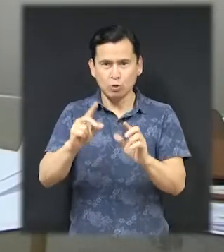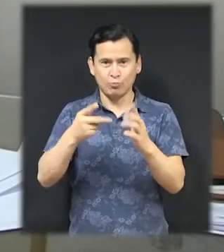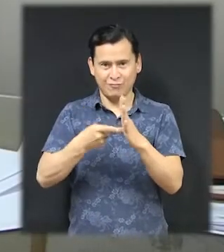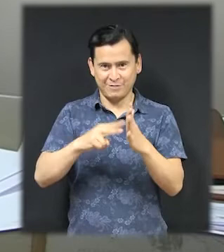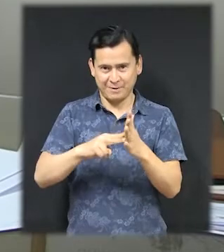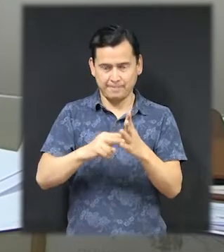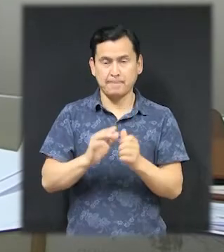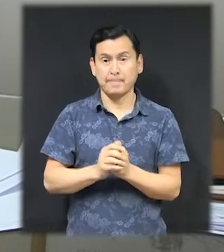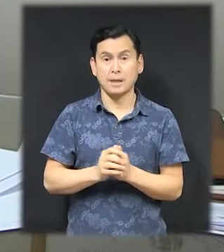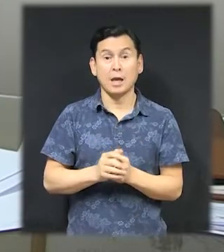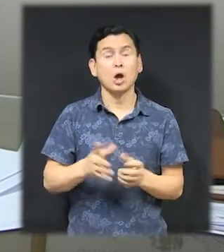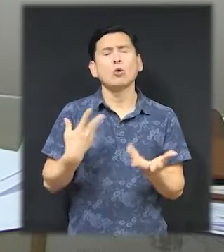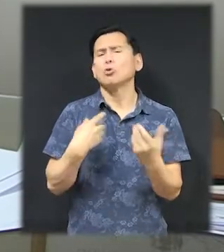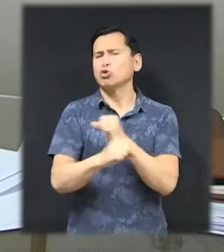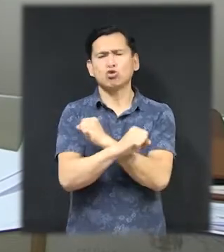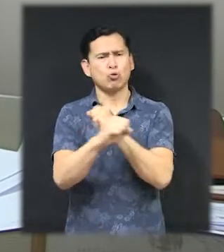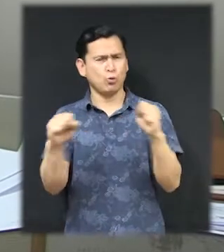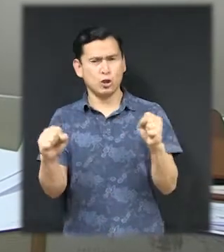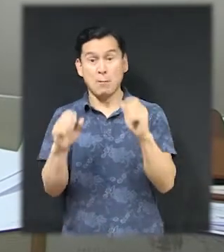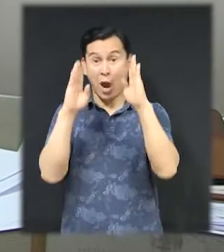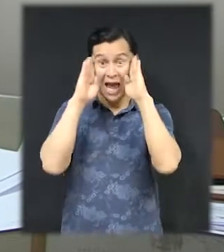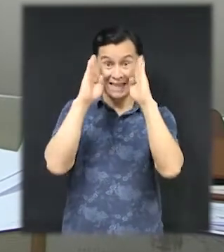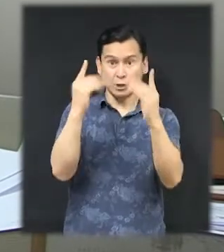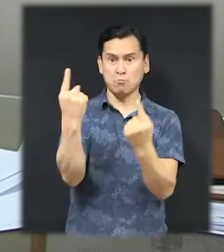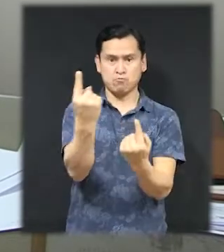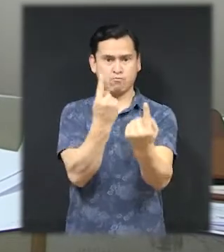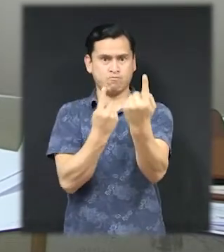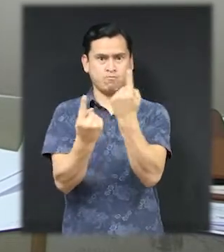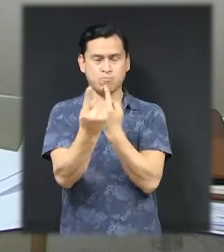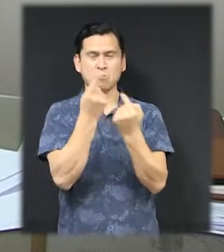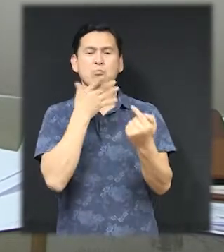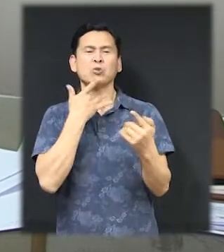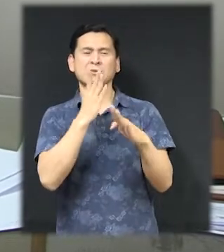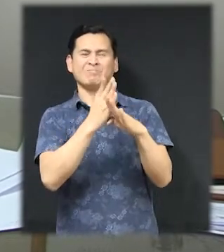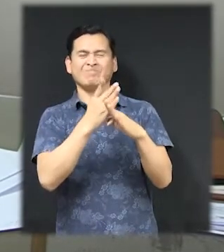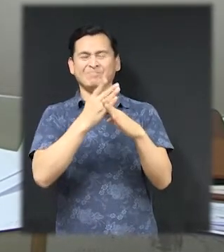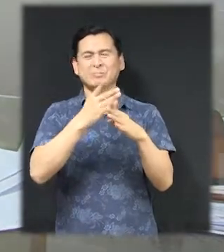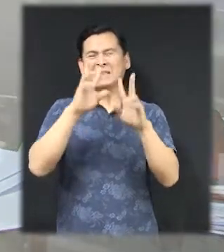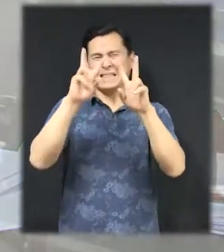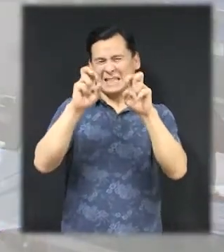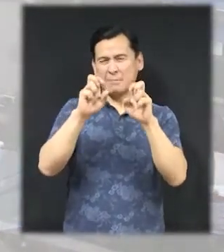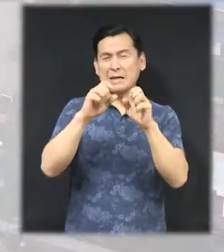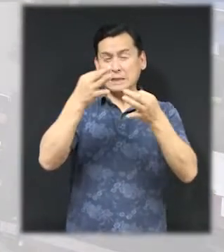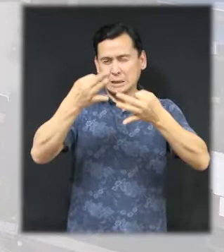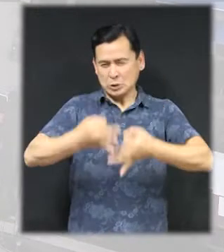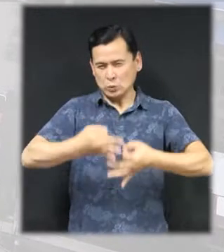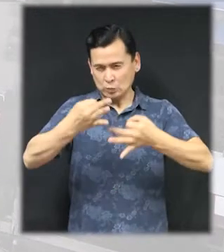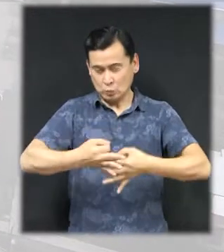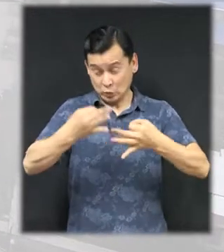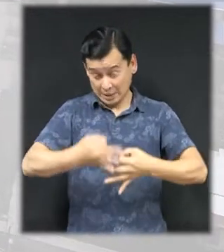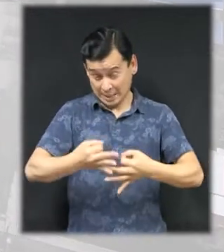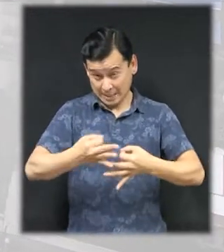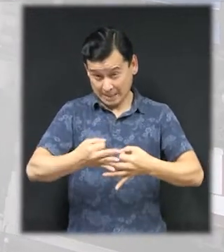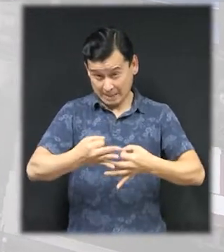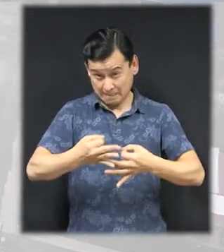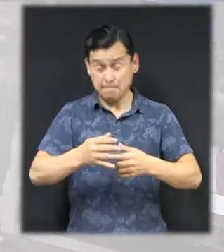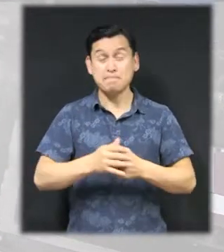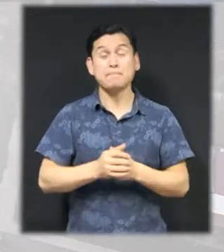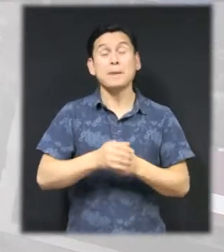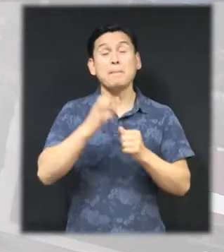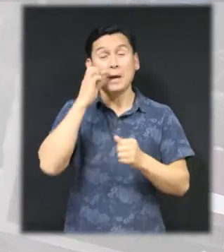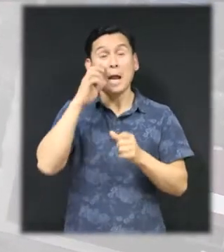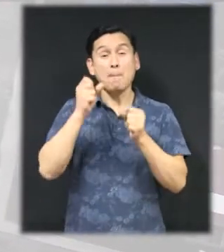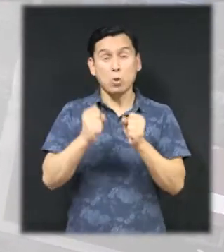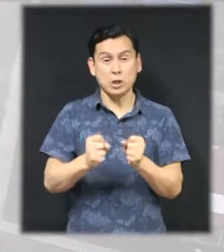podíamos hacer atención presencial por los aforos y por las distintas restricciones que se han manifestado por parte de la autoridad para poder controlar la